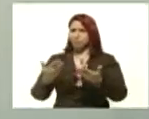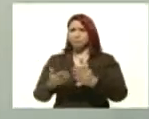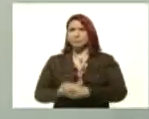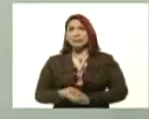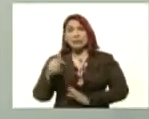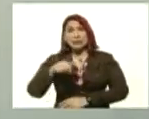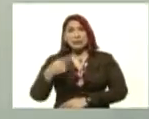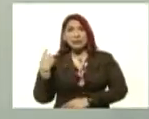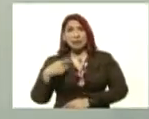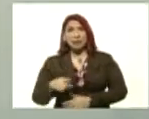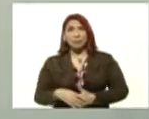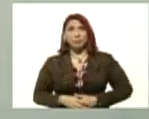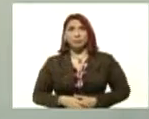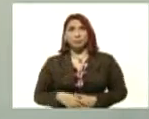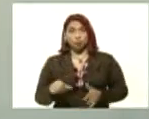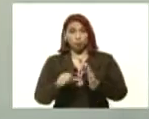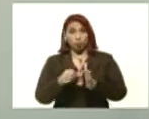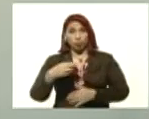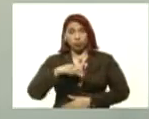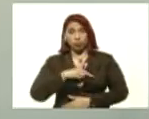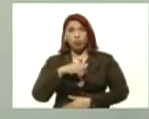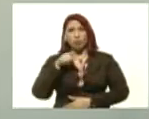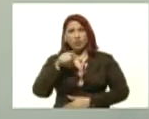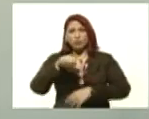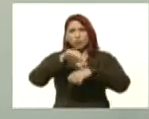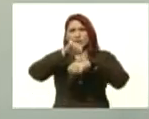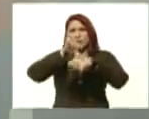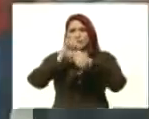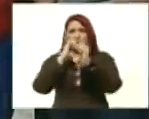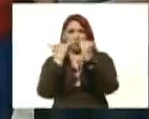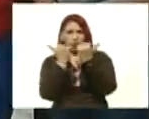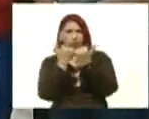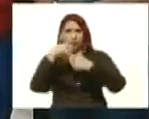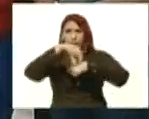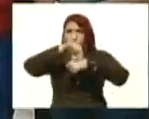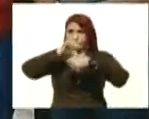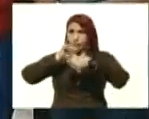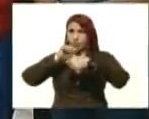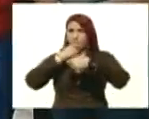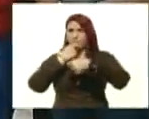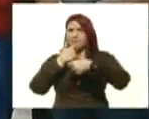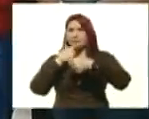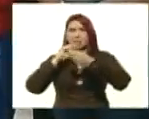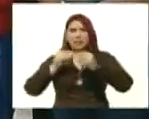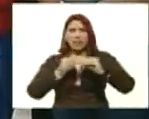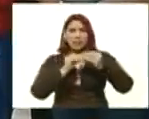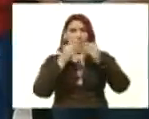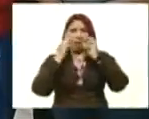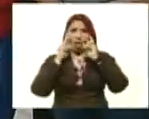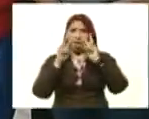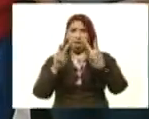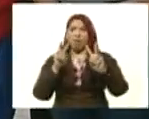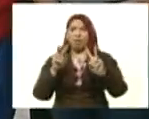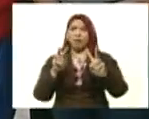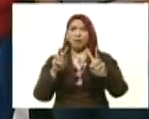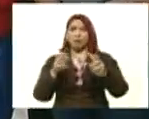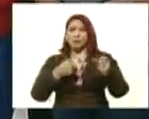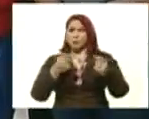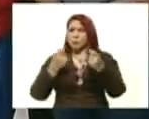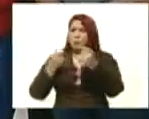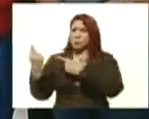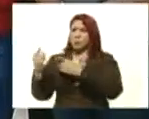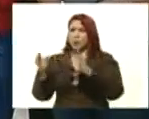presidente, tenemos aquí, donde estamos nosotros, un quirófano, el quirófano. Es una belleza, dotado con equipos de